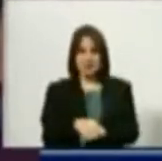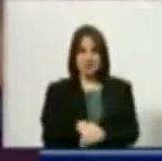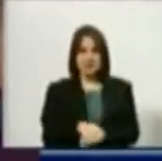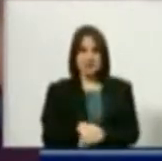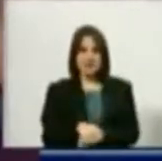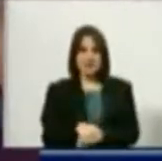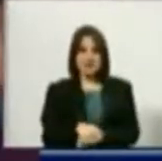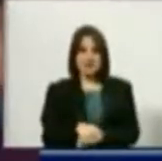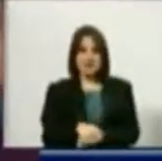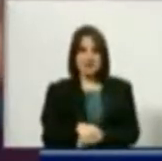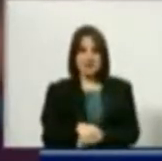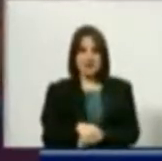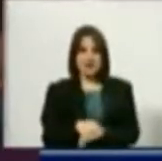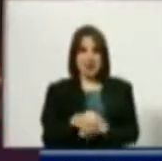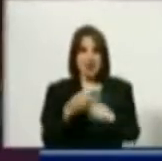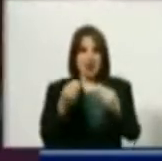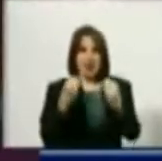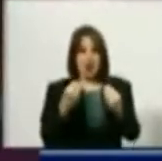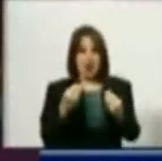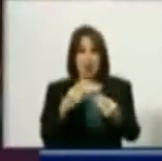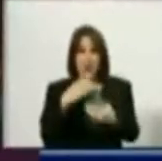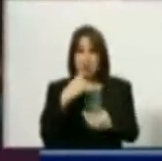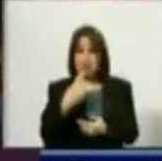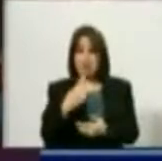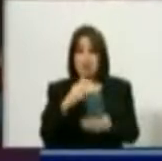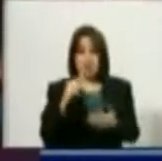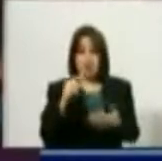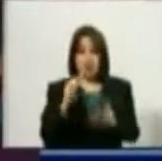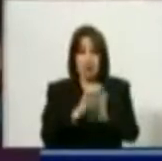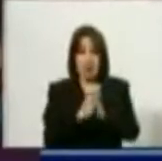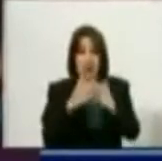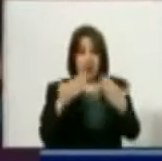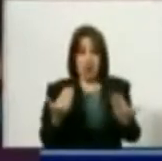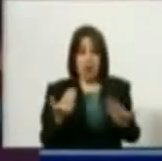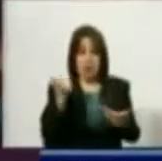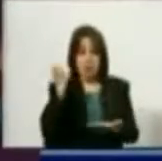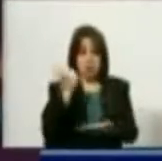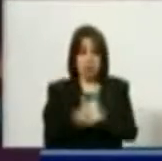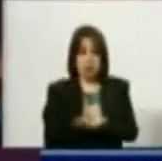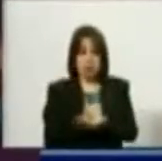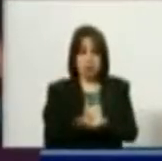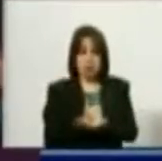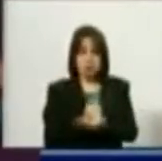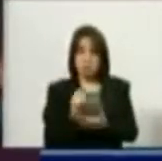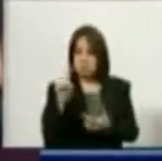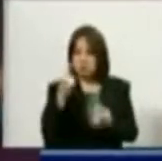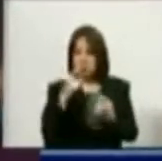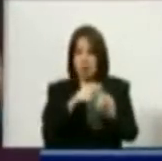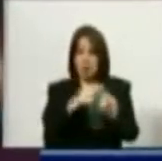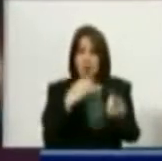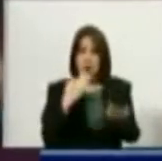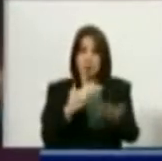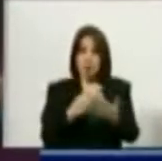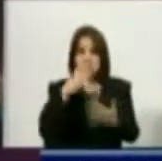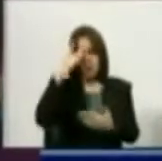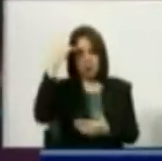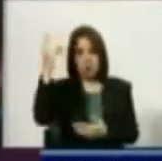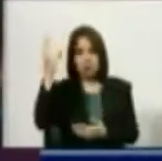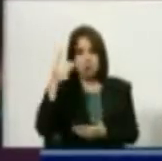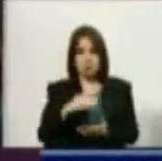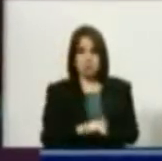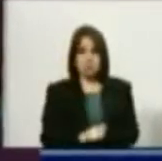tomando la palabra Sagrada de la Biblia vemos en primer lugar gracias a Dios